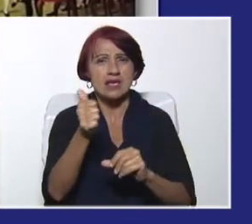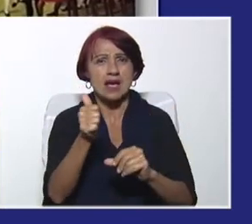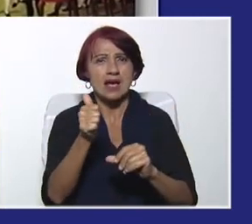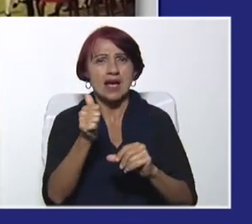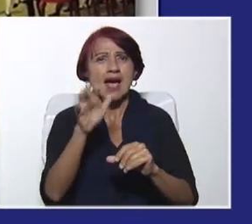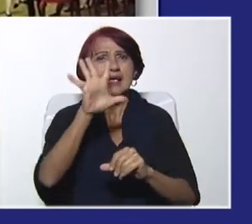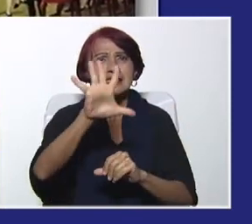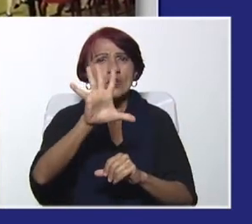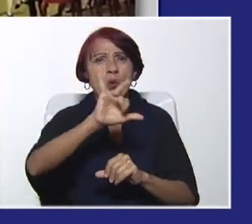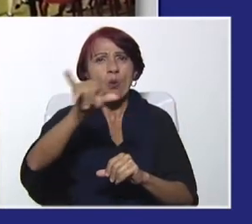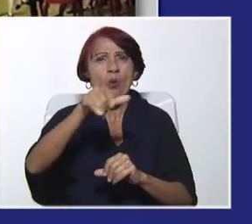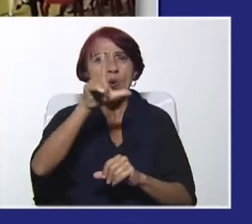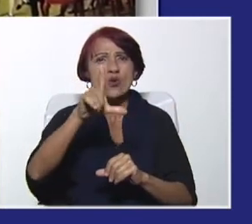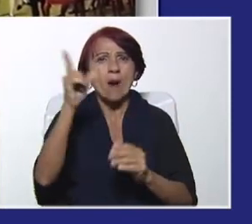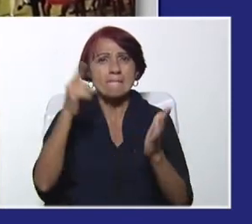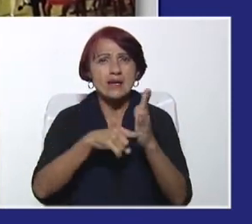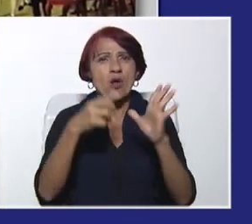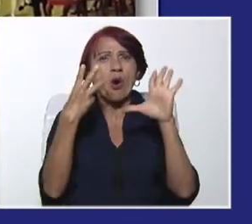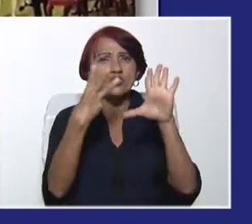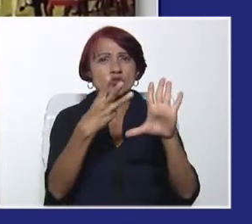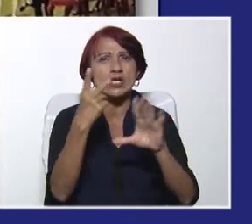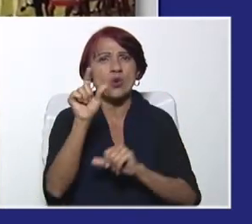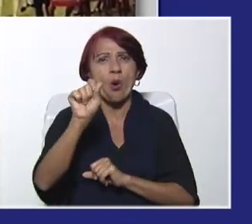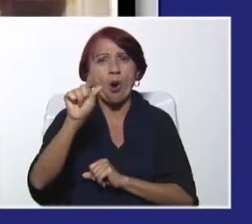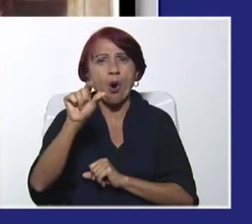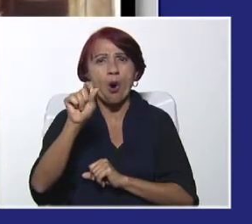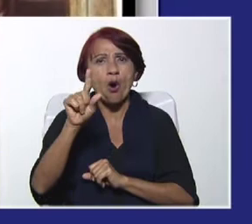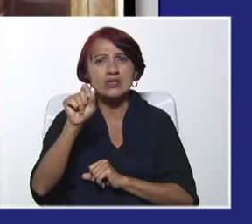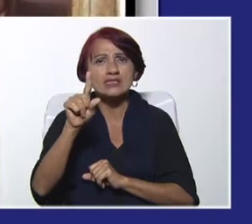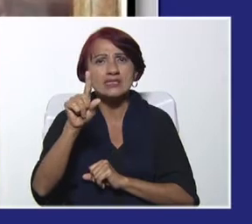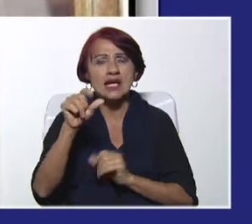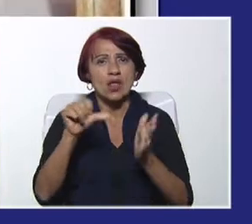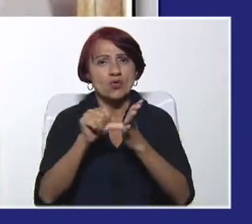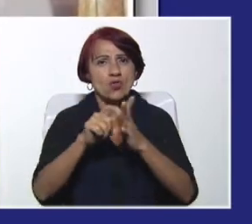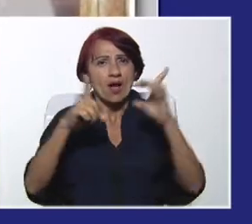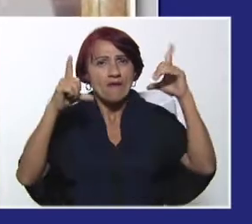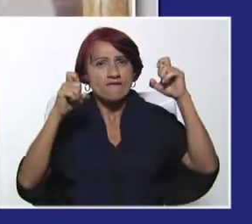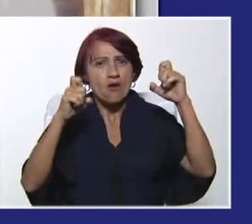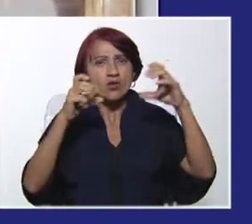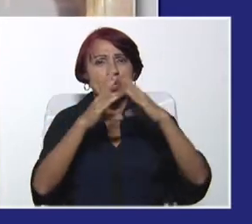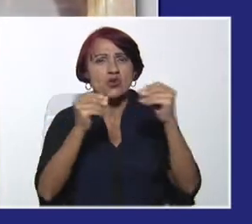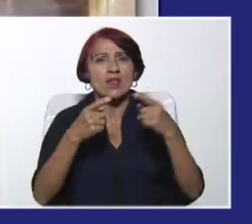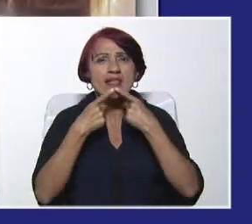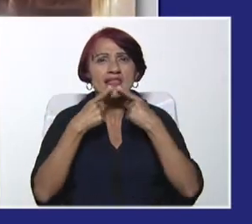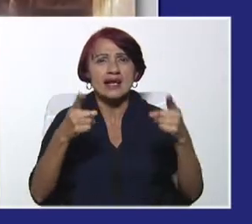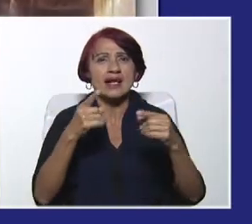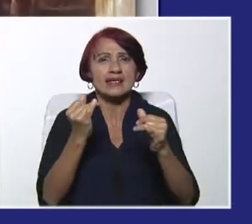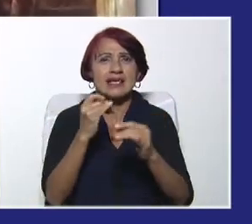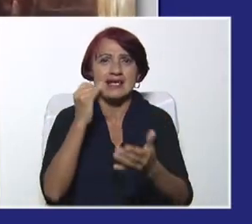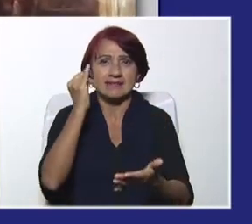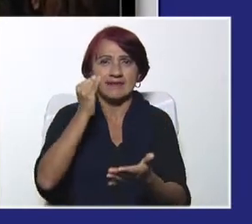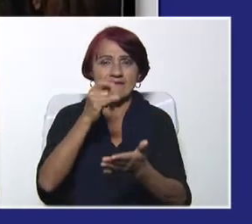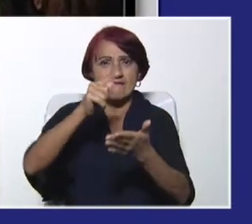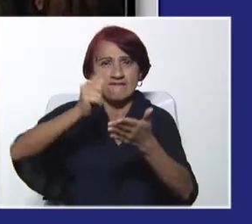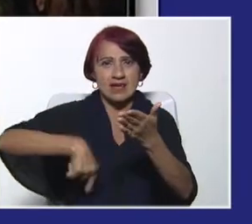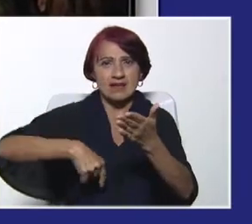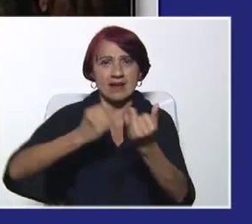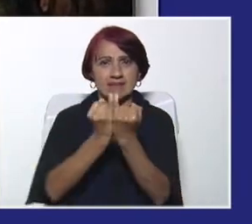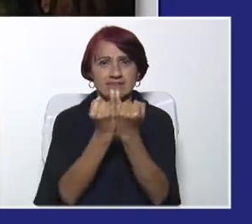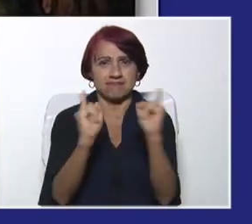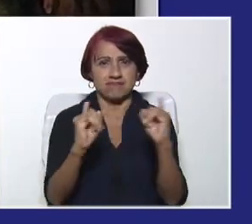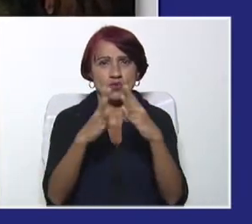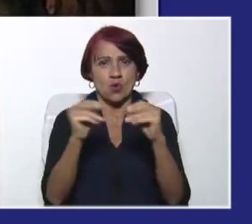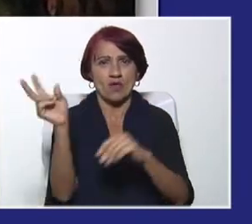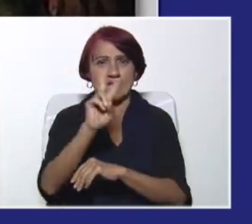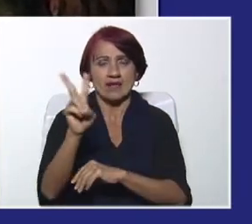de 1811. Pinturas de temas históricos que representan la declaración y la firma del Acta de Independencia de